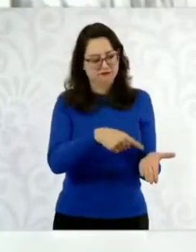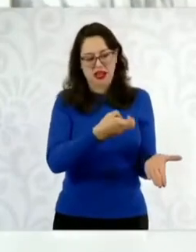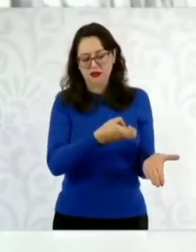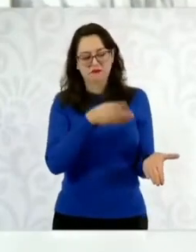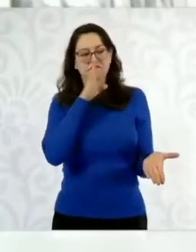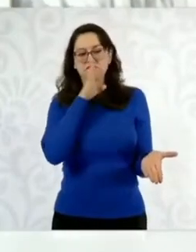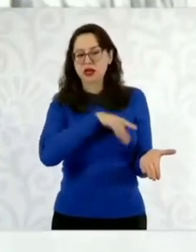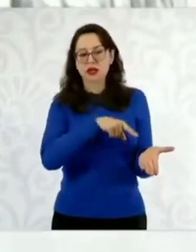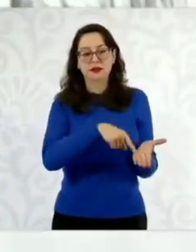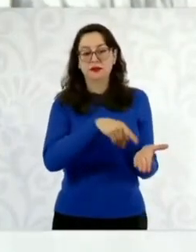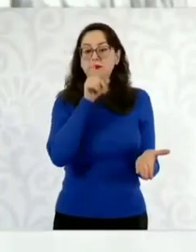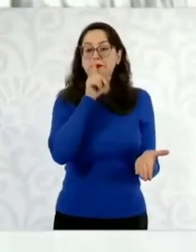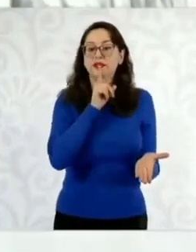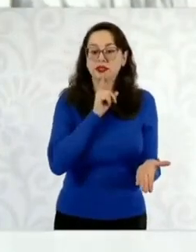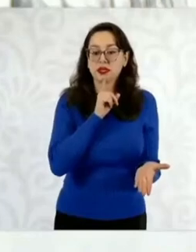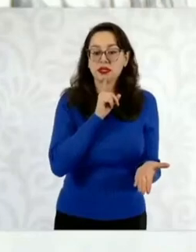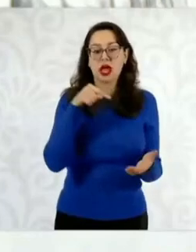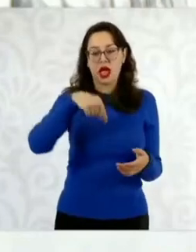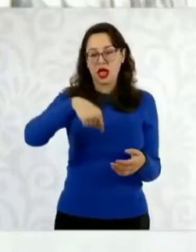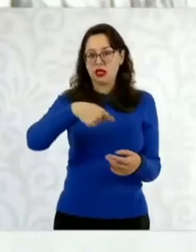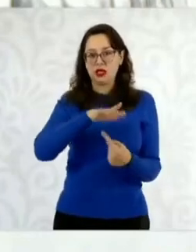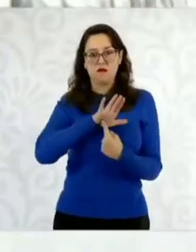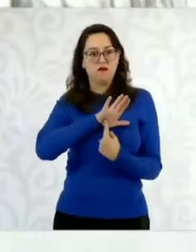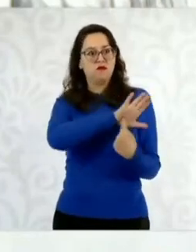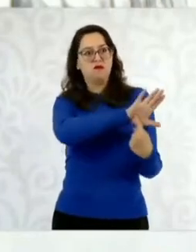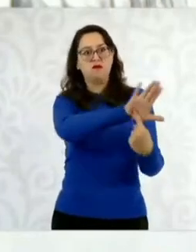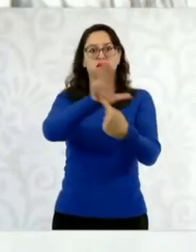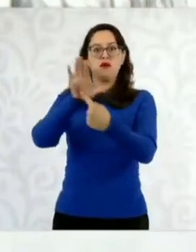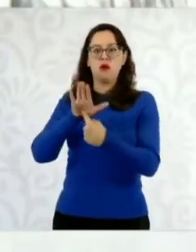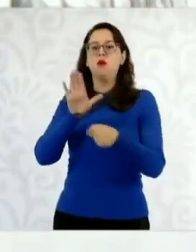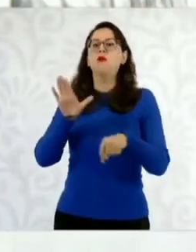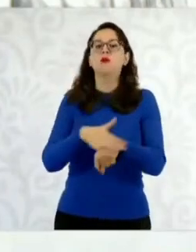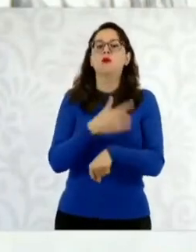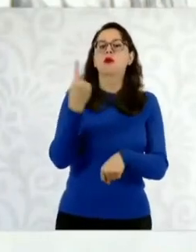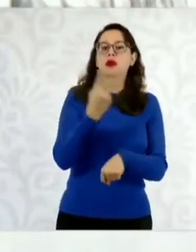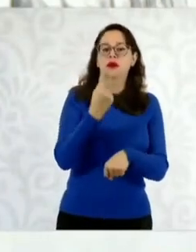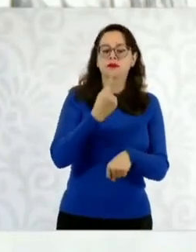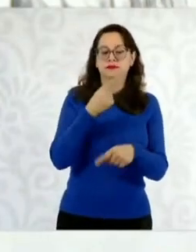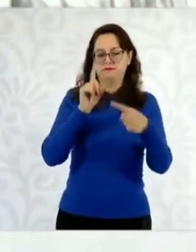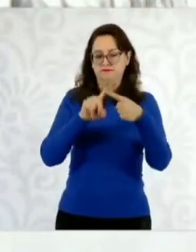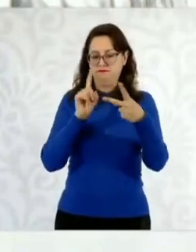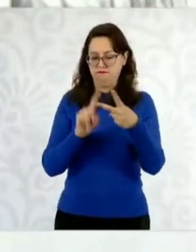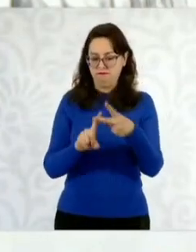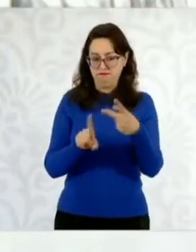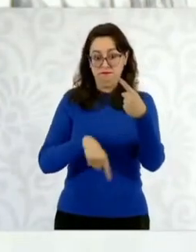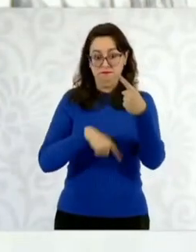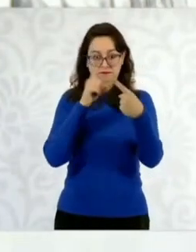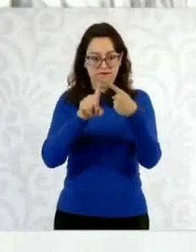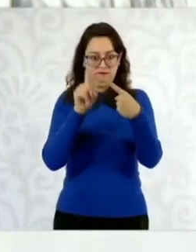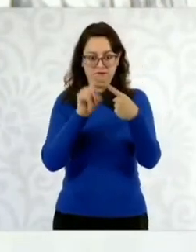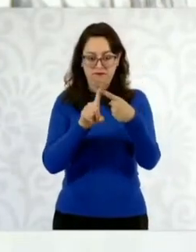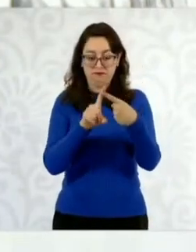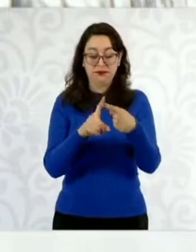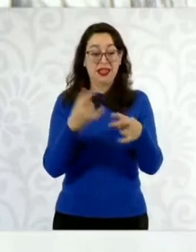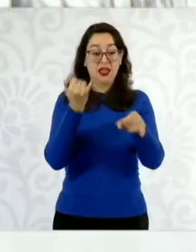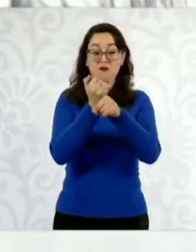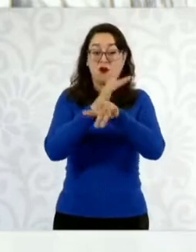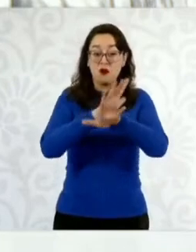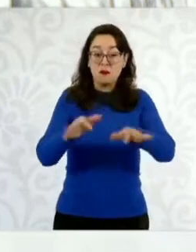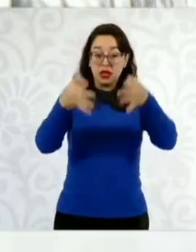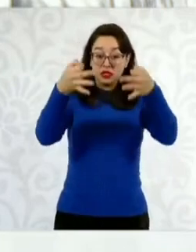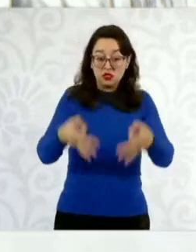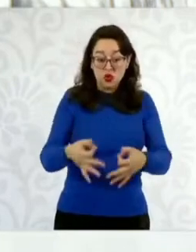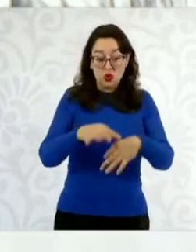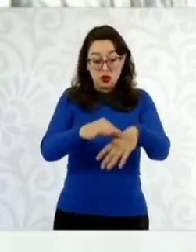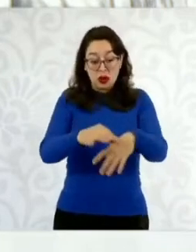temas principales. Uno, con exigir siempre la veracidad de la información. Esa es una obligación de